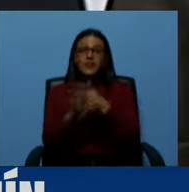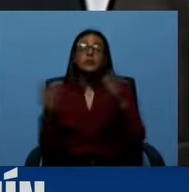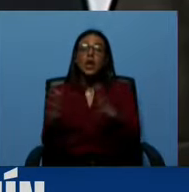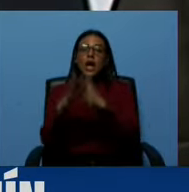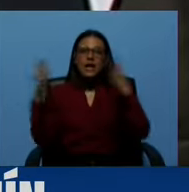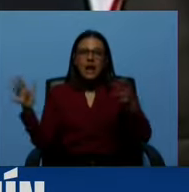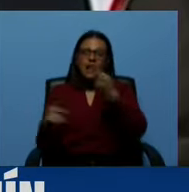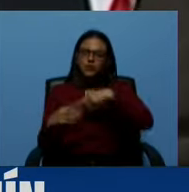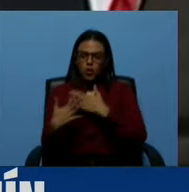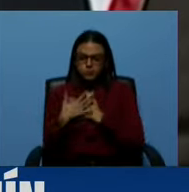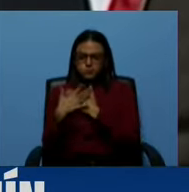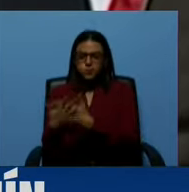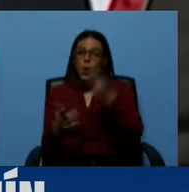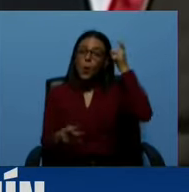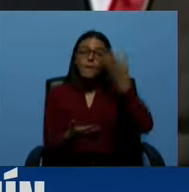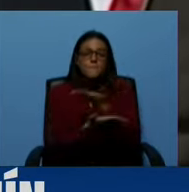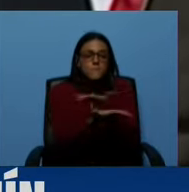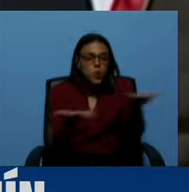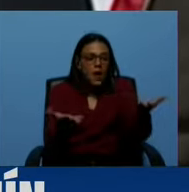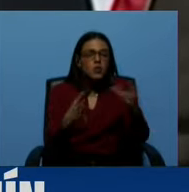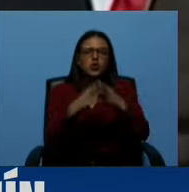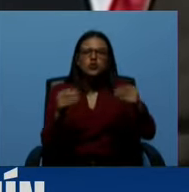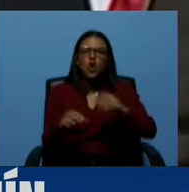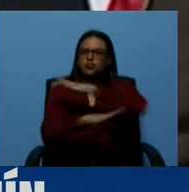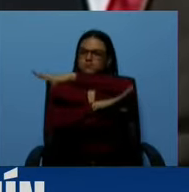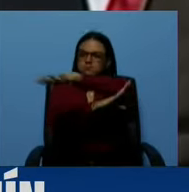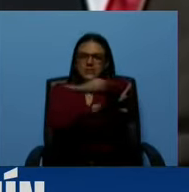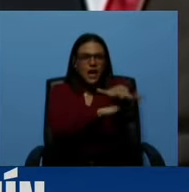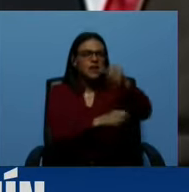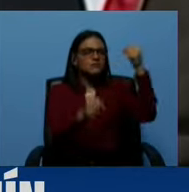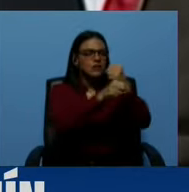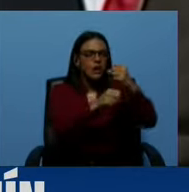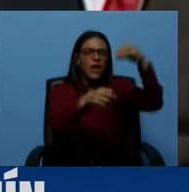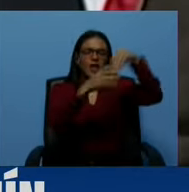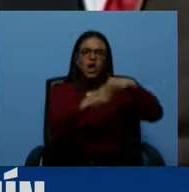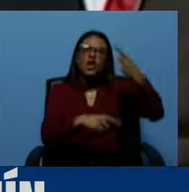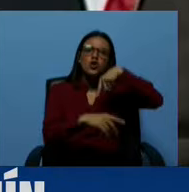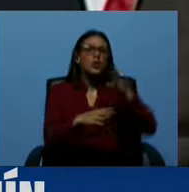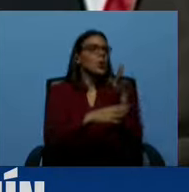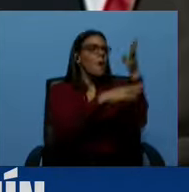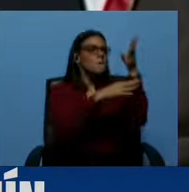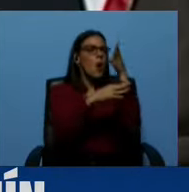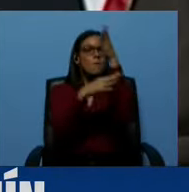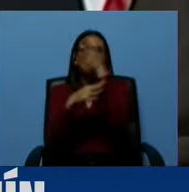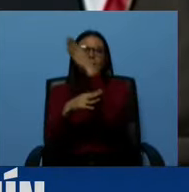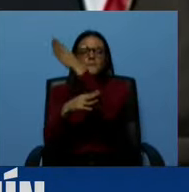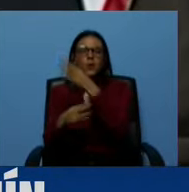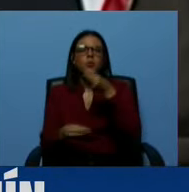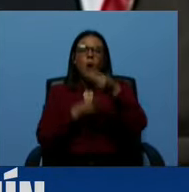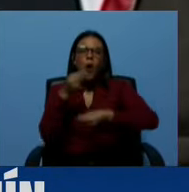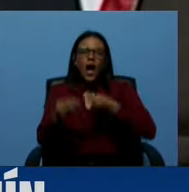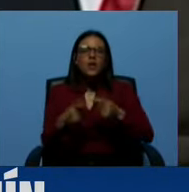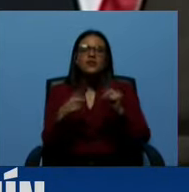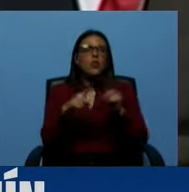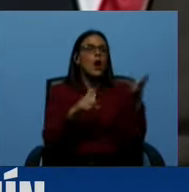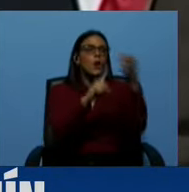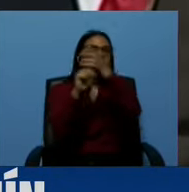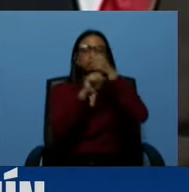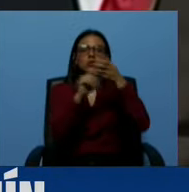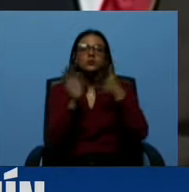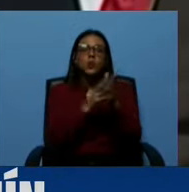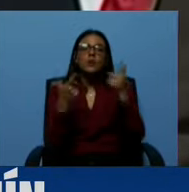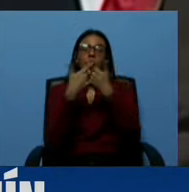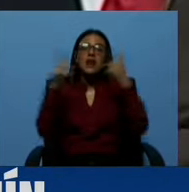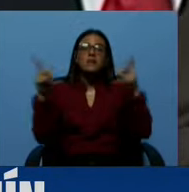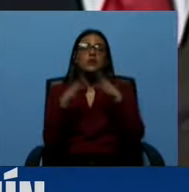solidarios, el pueblo venezolano, sus llaneros, cruzaron fronteras, nuestro ejército libertador, para llevar libertad a